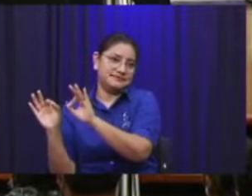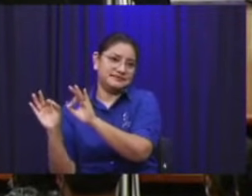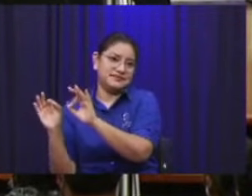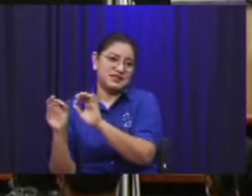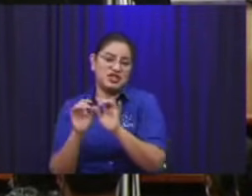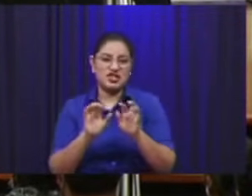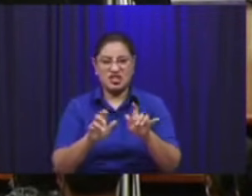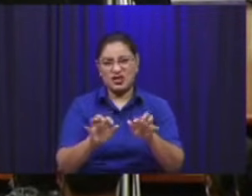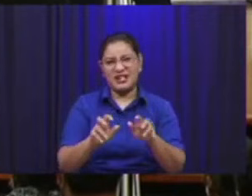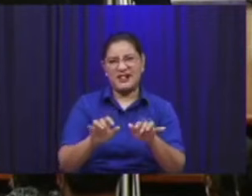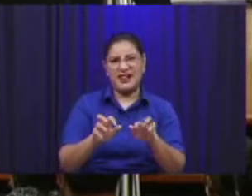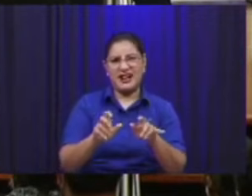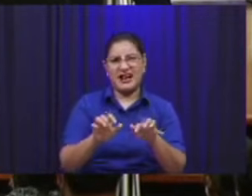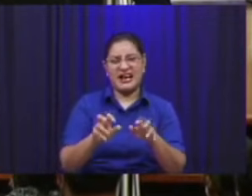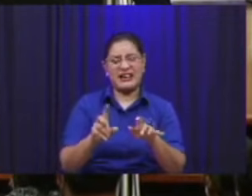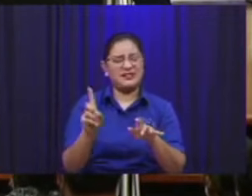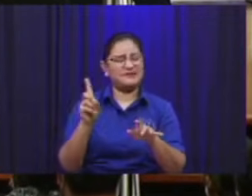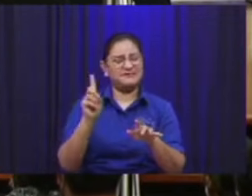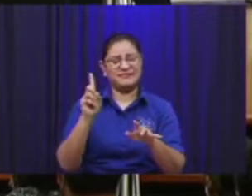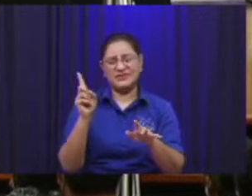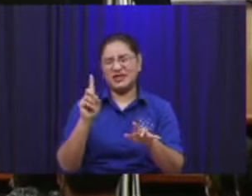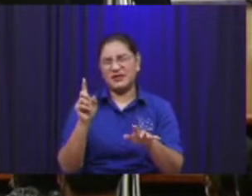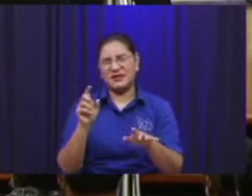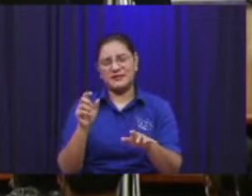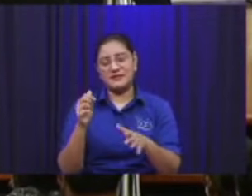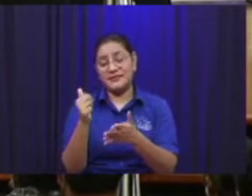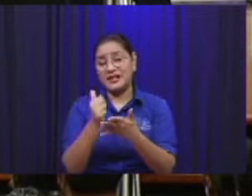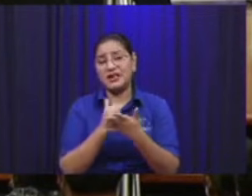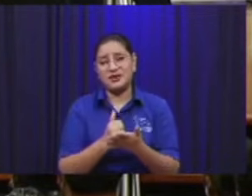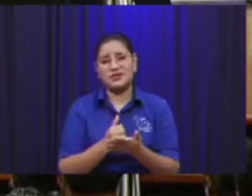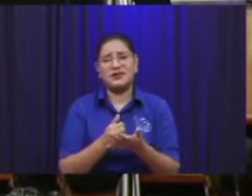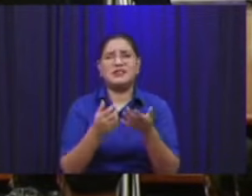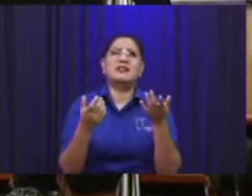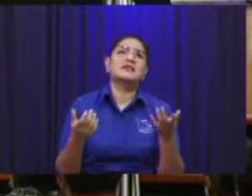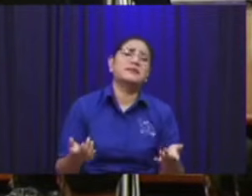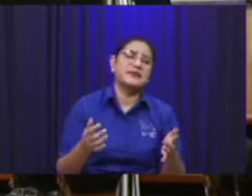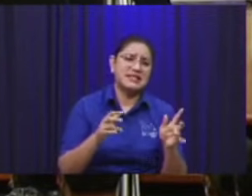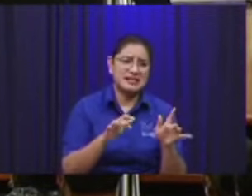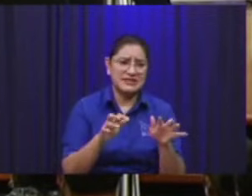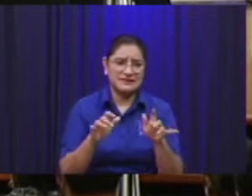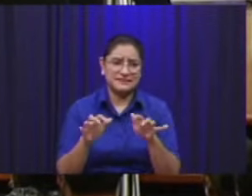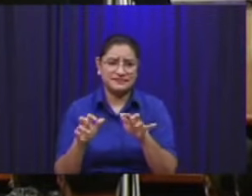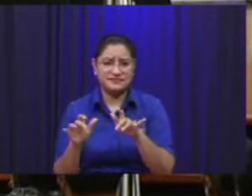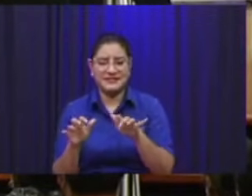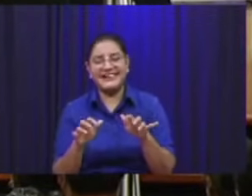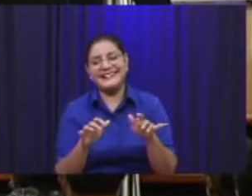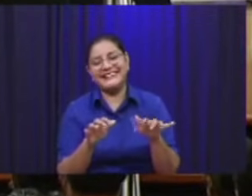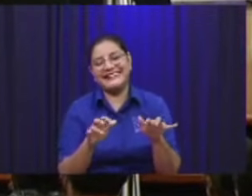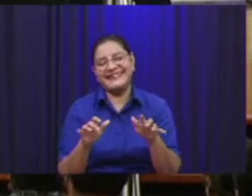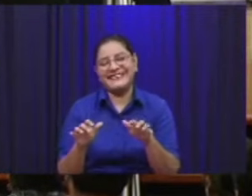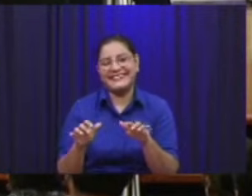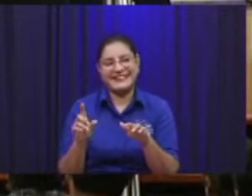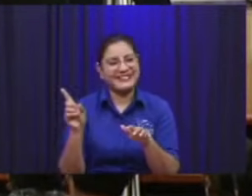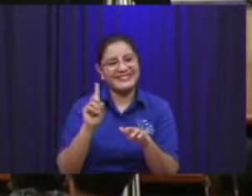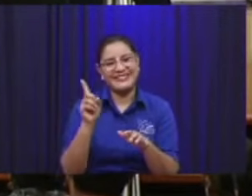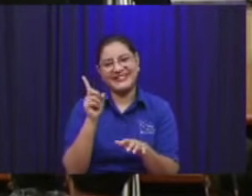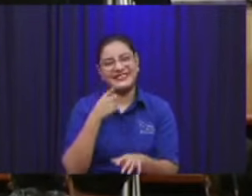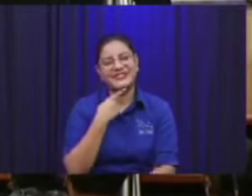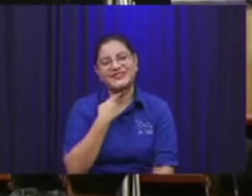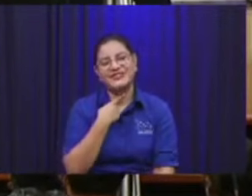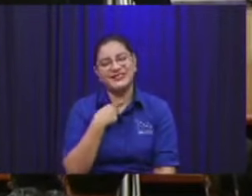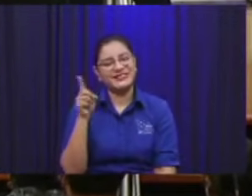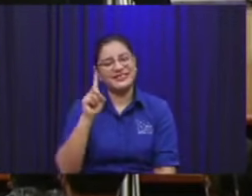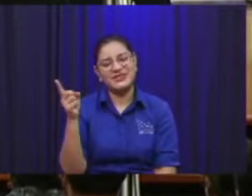incómodo digamos cuando estoy en la máquina cuántos años me pesan mucho porque es de medio ciclo de oro la gana gana